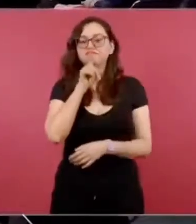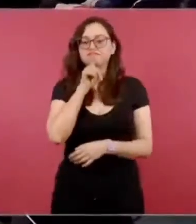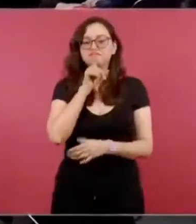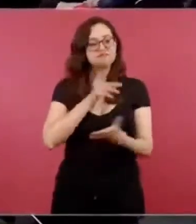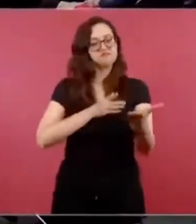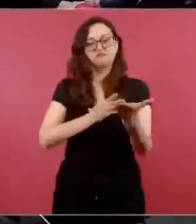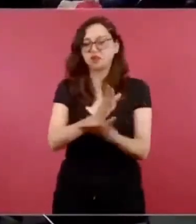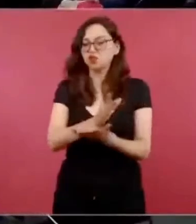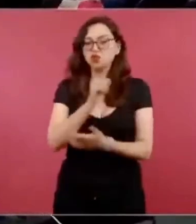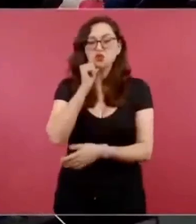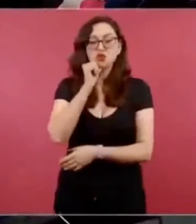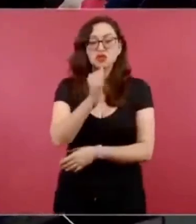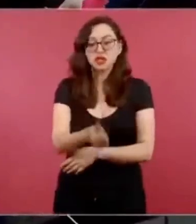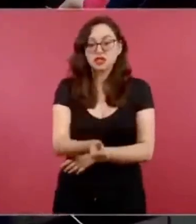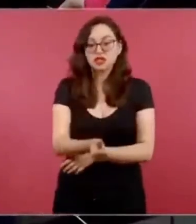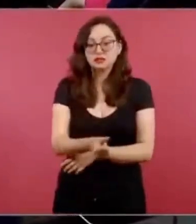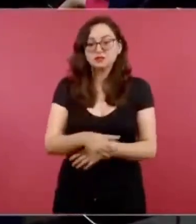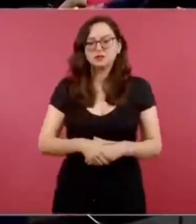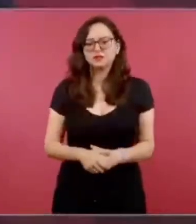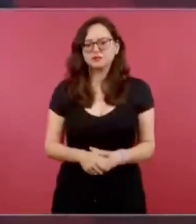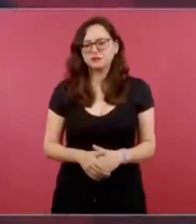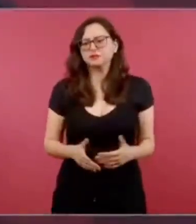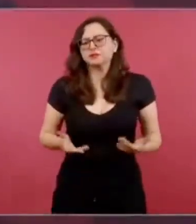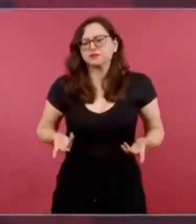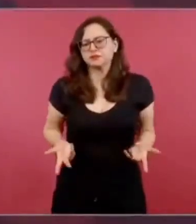maneras, hubiésemos ganado,